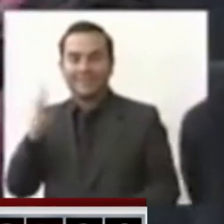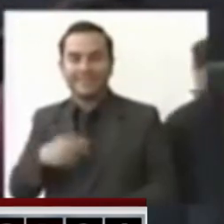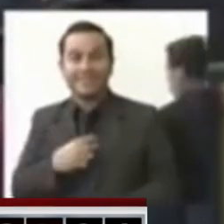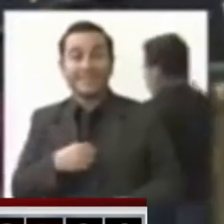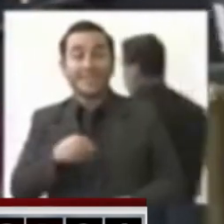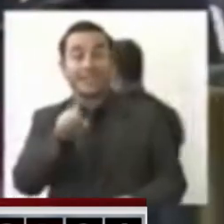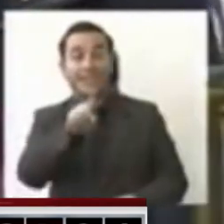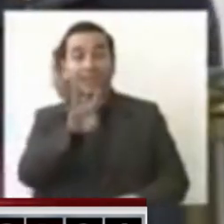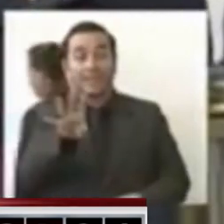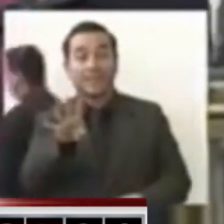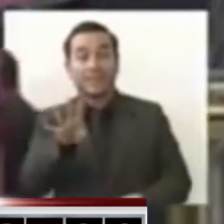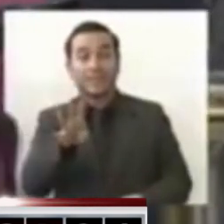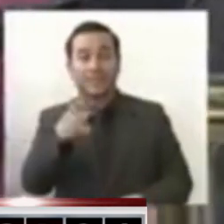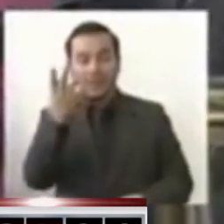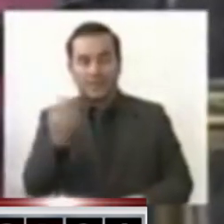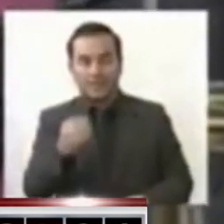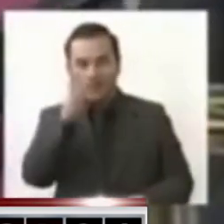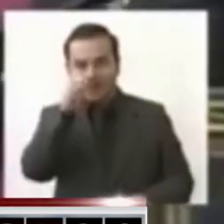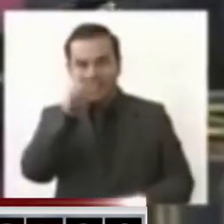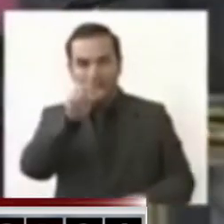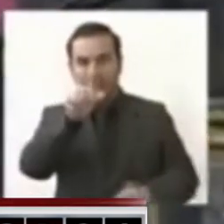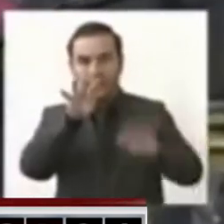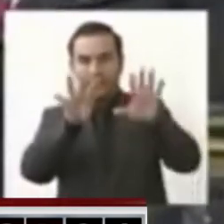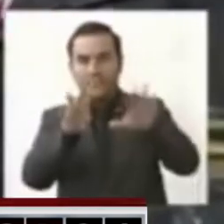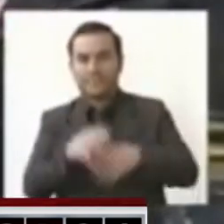15 días del mes de febrero de 2019.